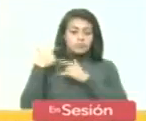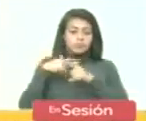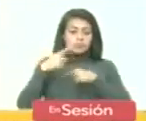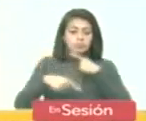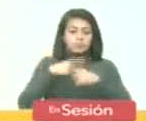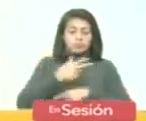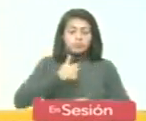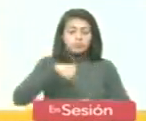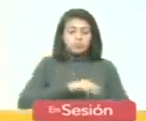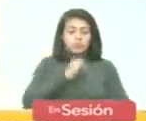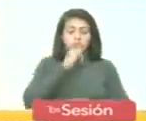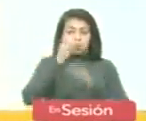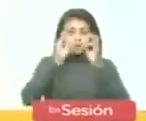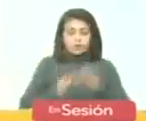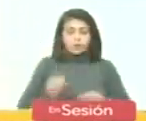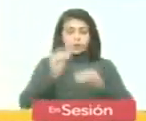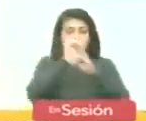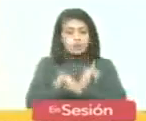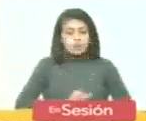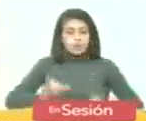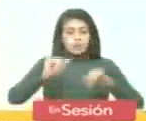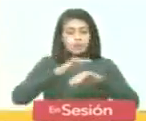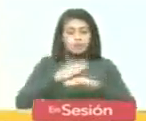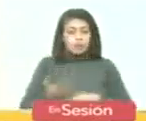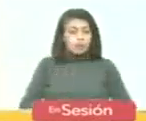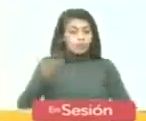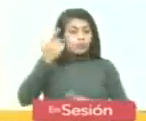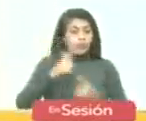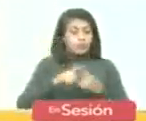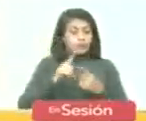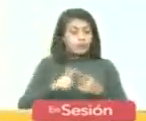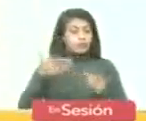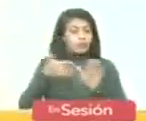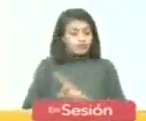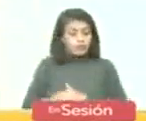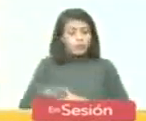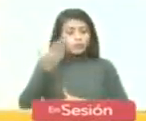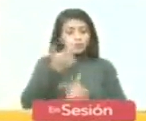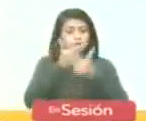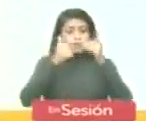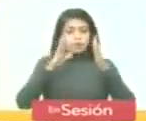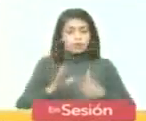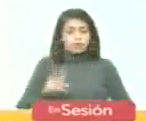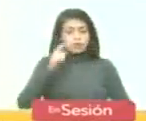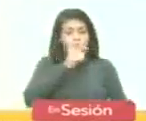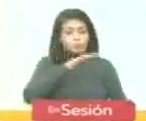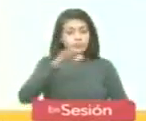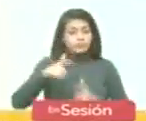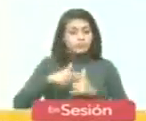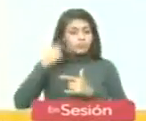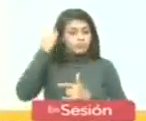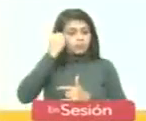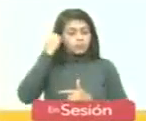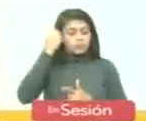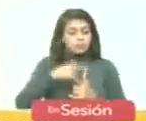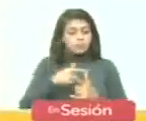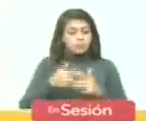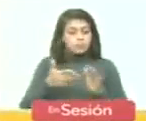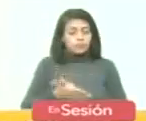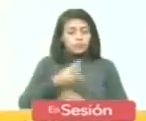de nuestra declaración de independencia para enaltecer su significado libertario y soberano. Considerando que